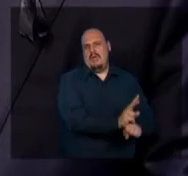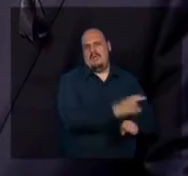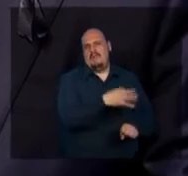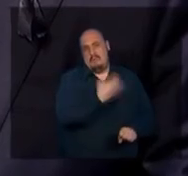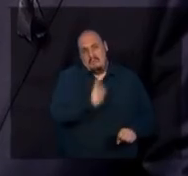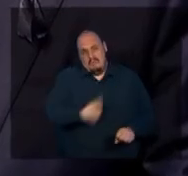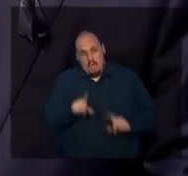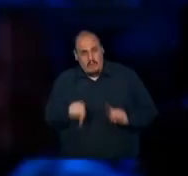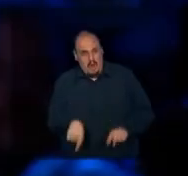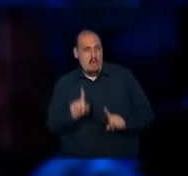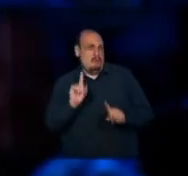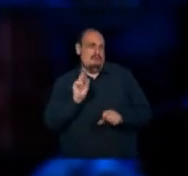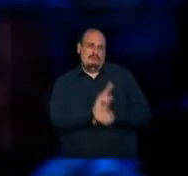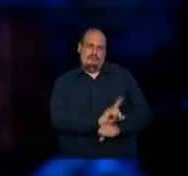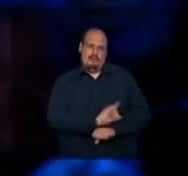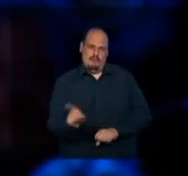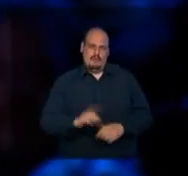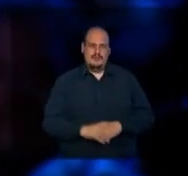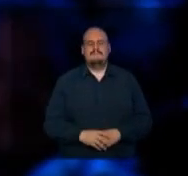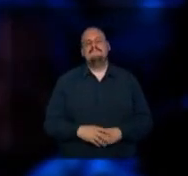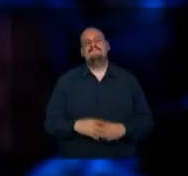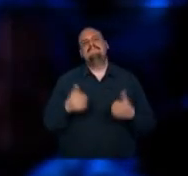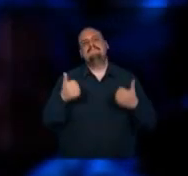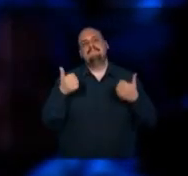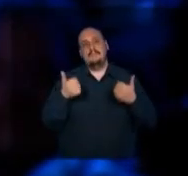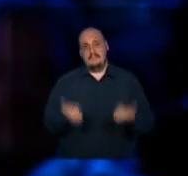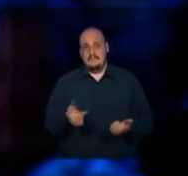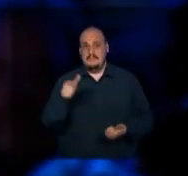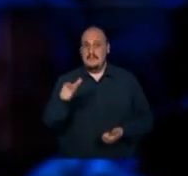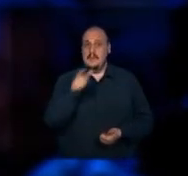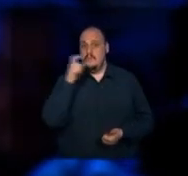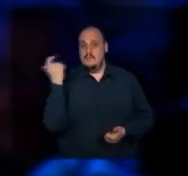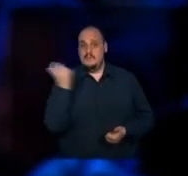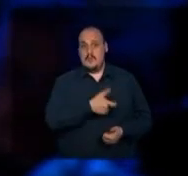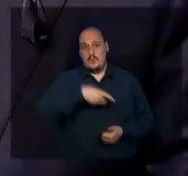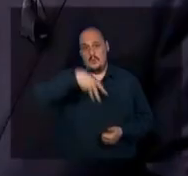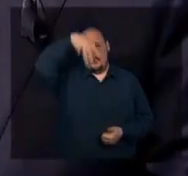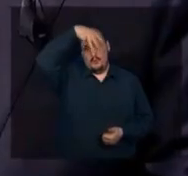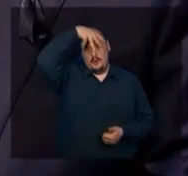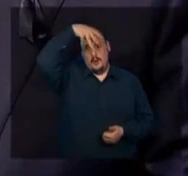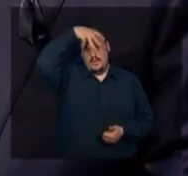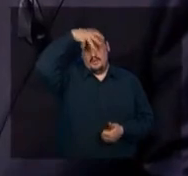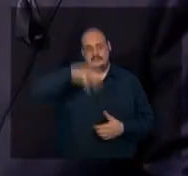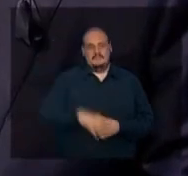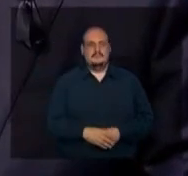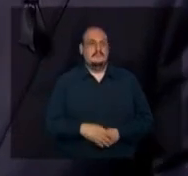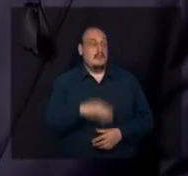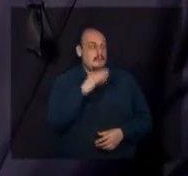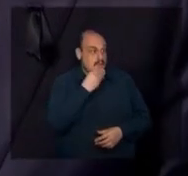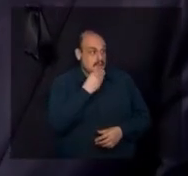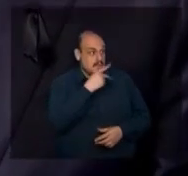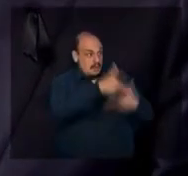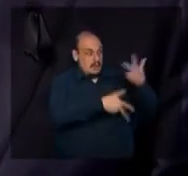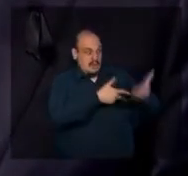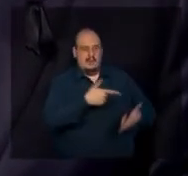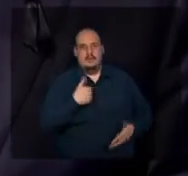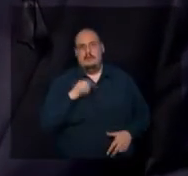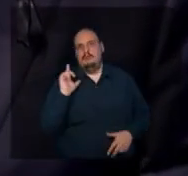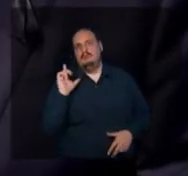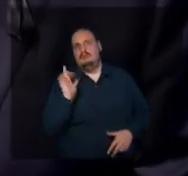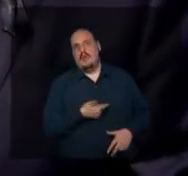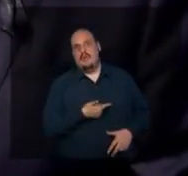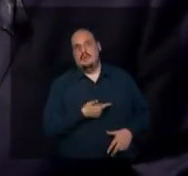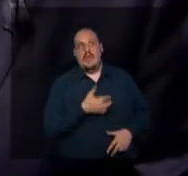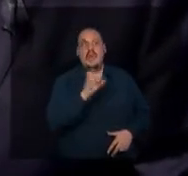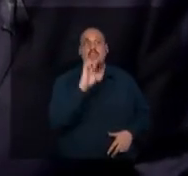hace el gobierno actual bien tiene ahora su derecho a réplica Patricia bich masa no puedo creer lo que decís un